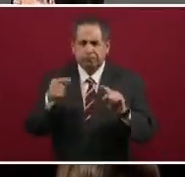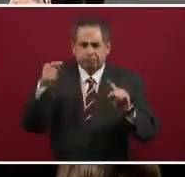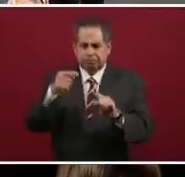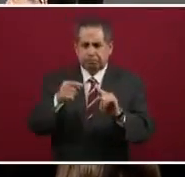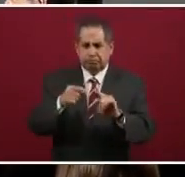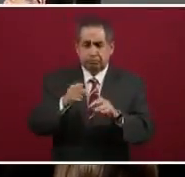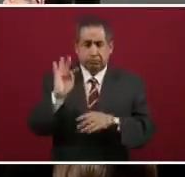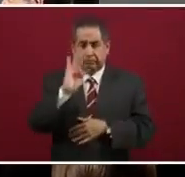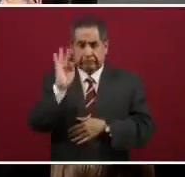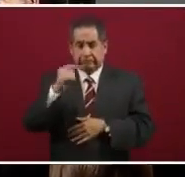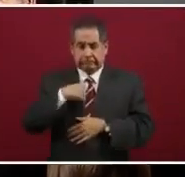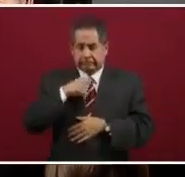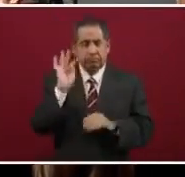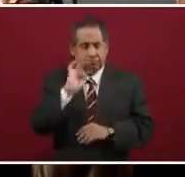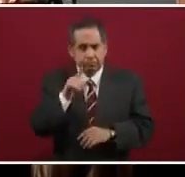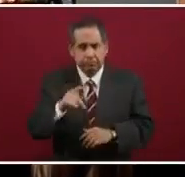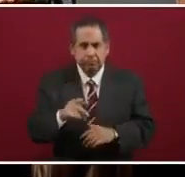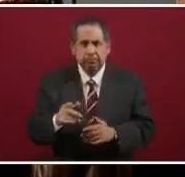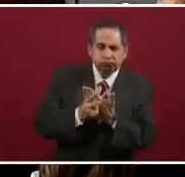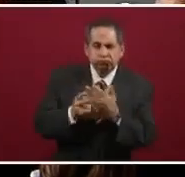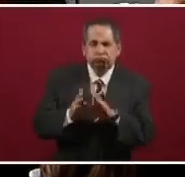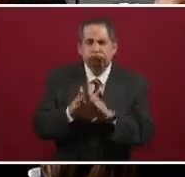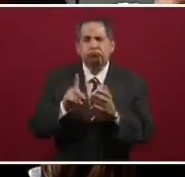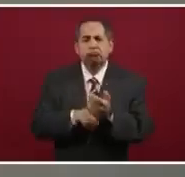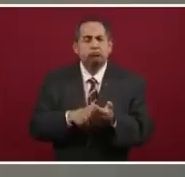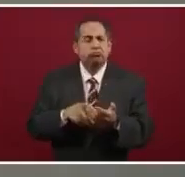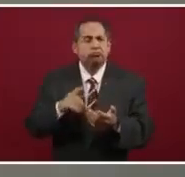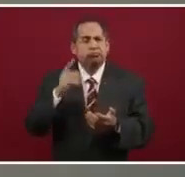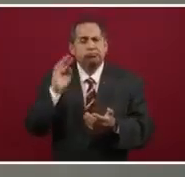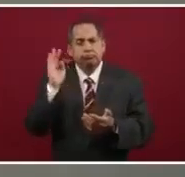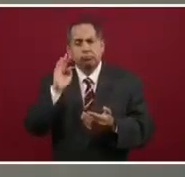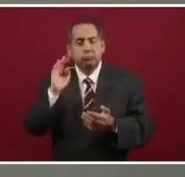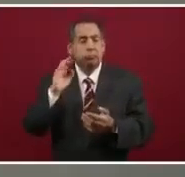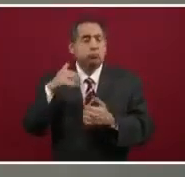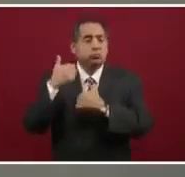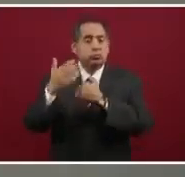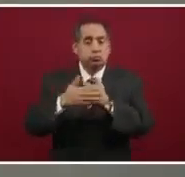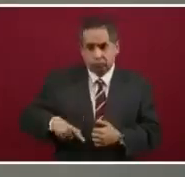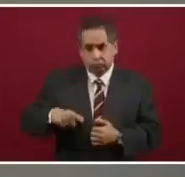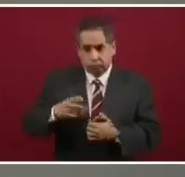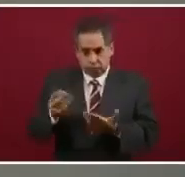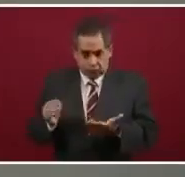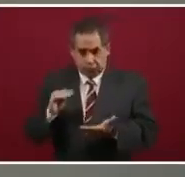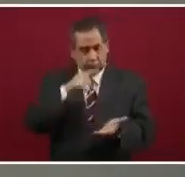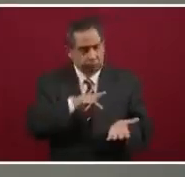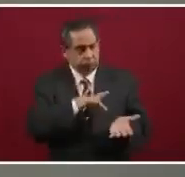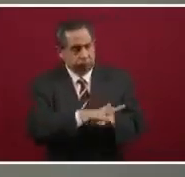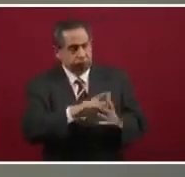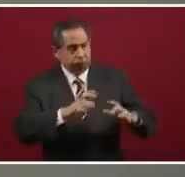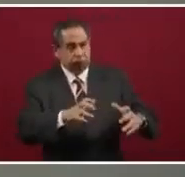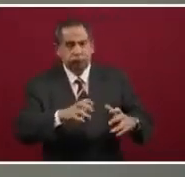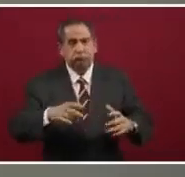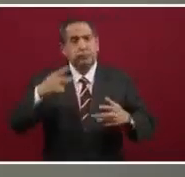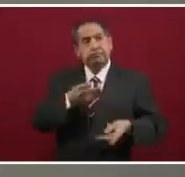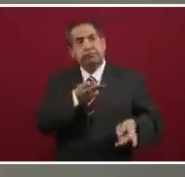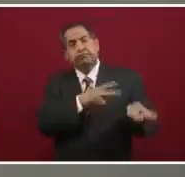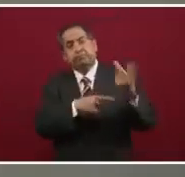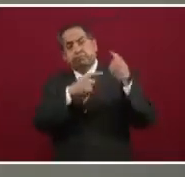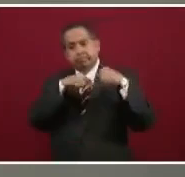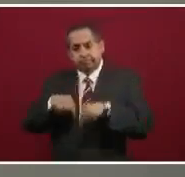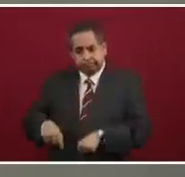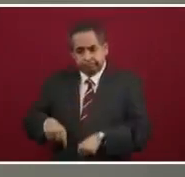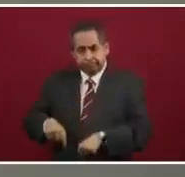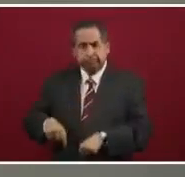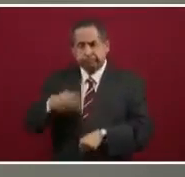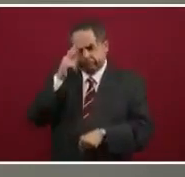si acaso no fui lo suficientemente claro, ¿qué programa tiene implementado o va a implementar su gobierno para apoyar a los mexicanos que regresan? Si se